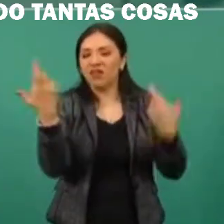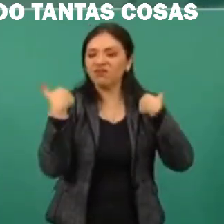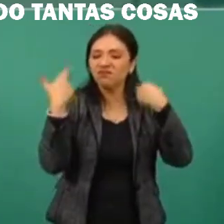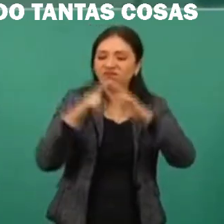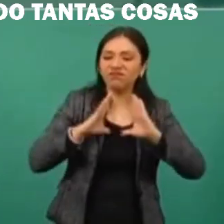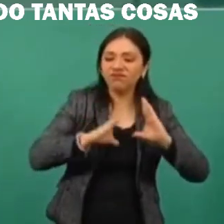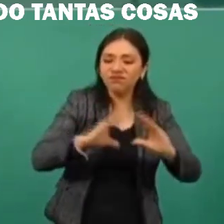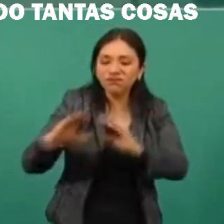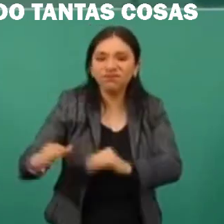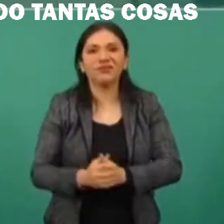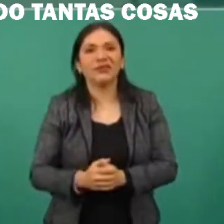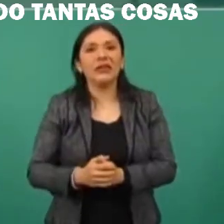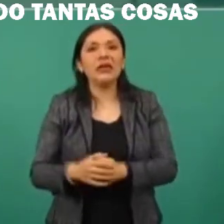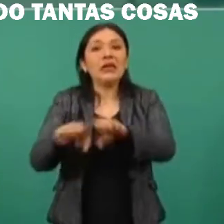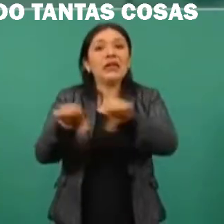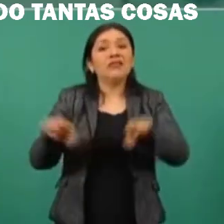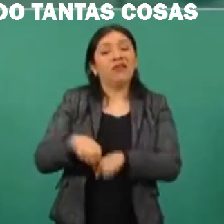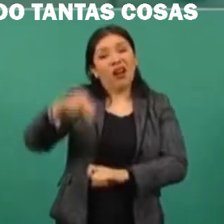intelectualidad,